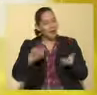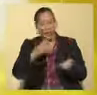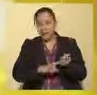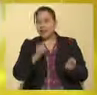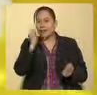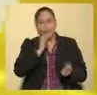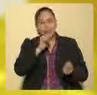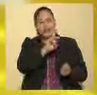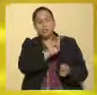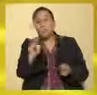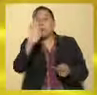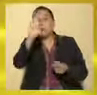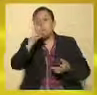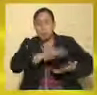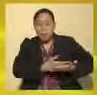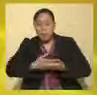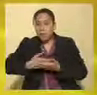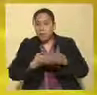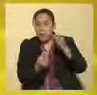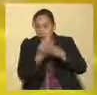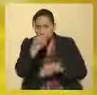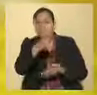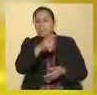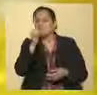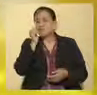umbilical, los bebecitos recién nacidos, claro.